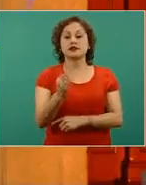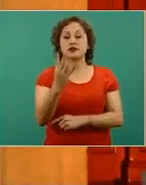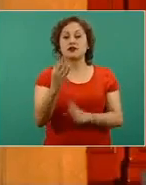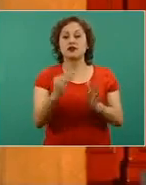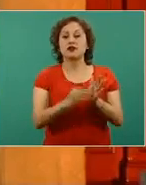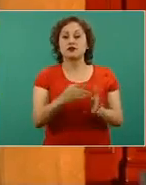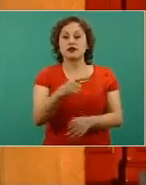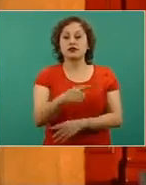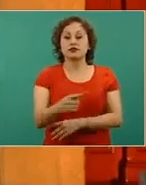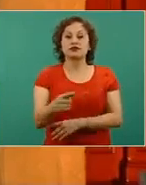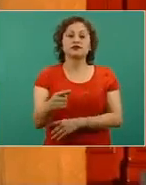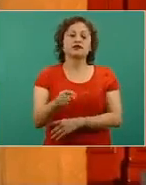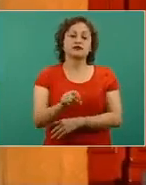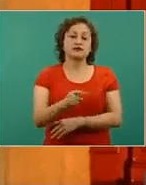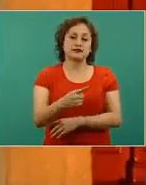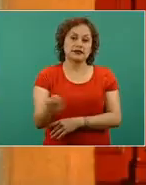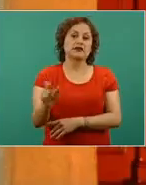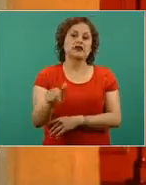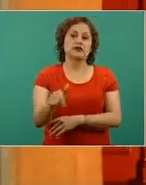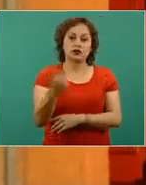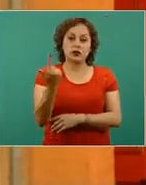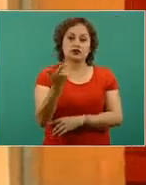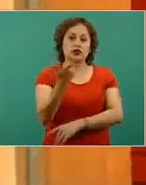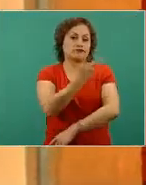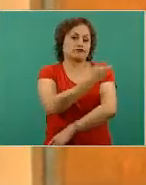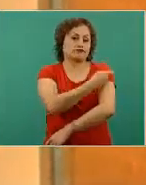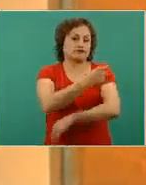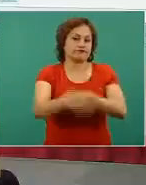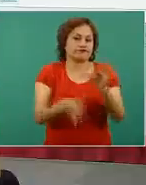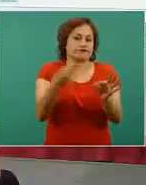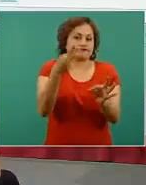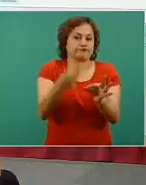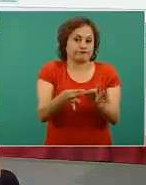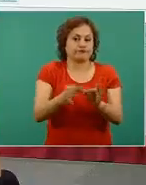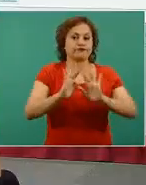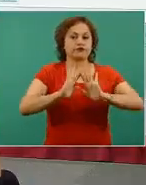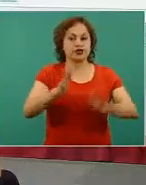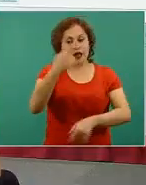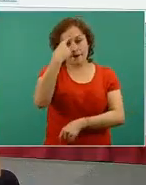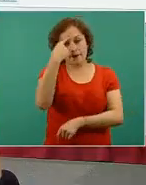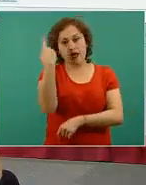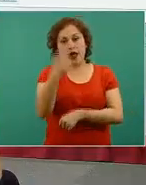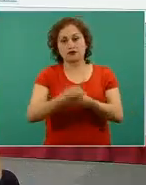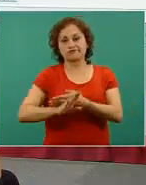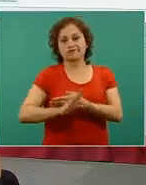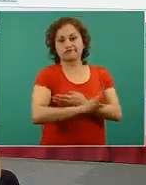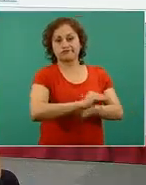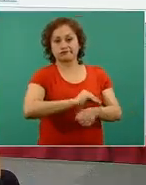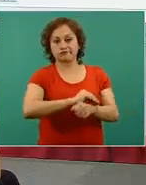674.112 esquemas completos de vacunación contra COVID-19. La que sigue.